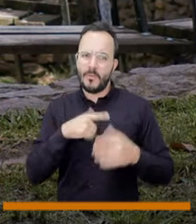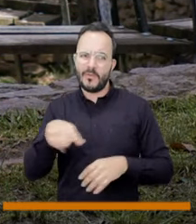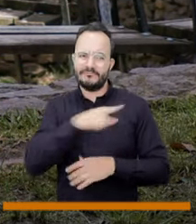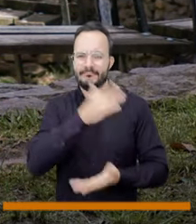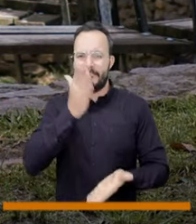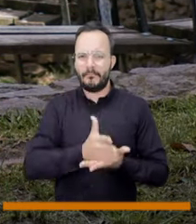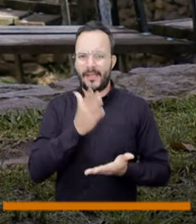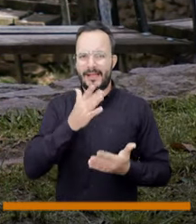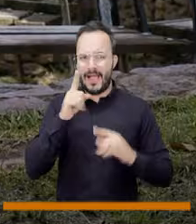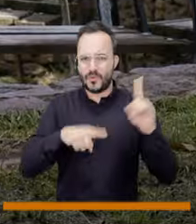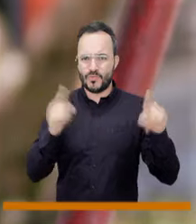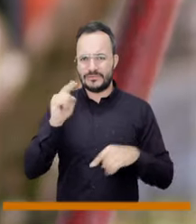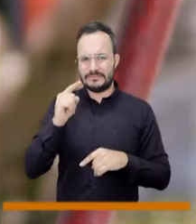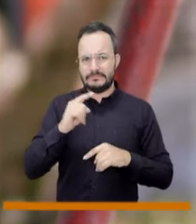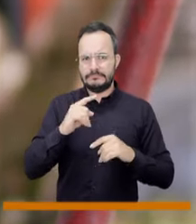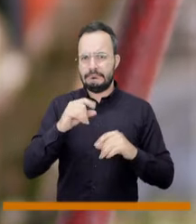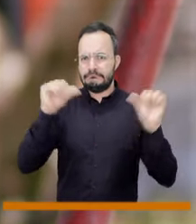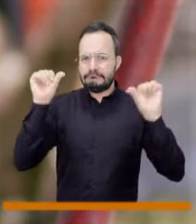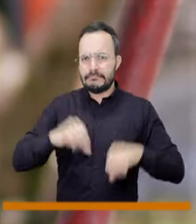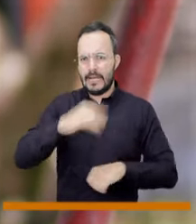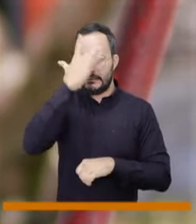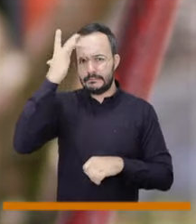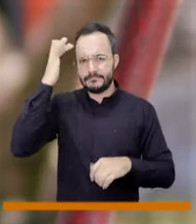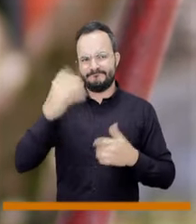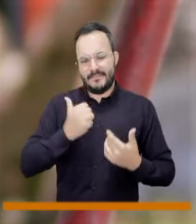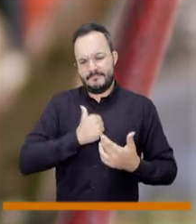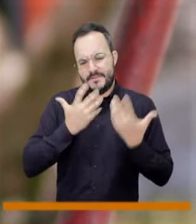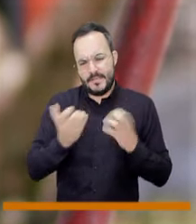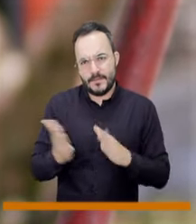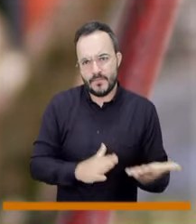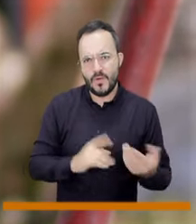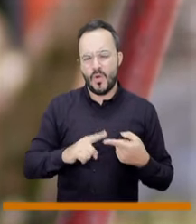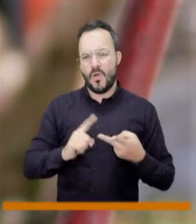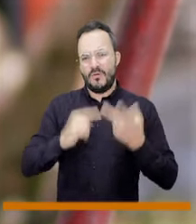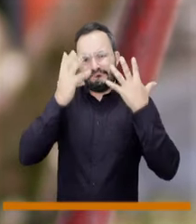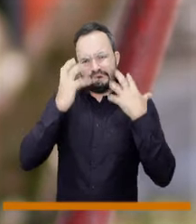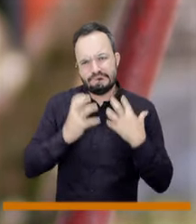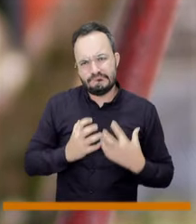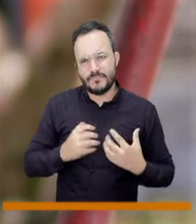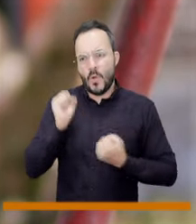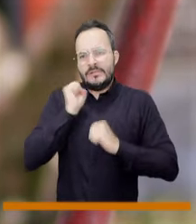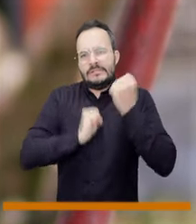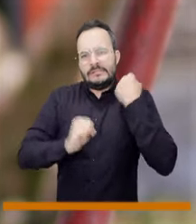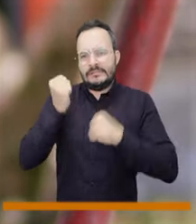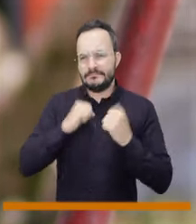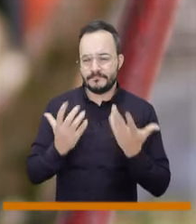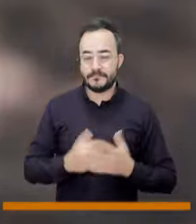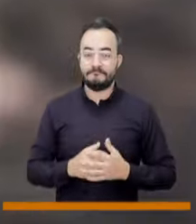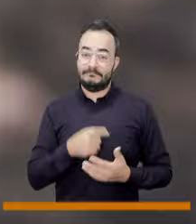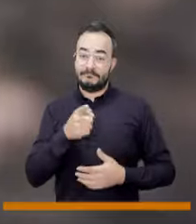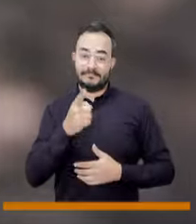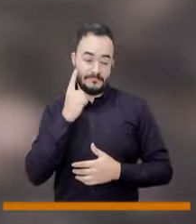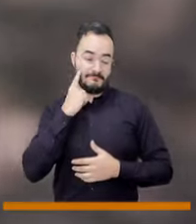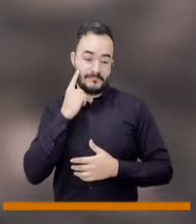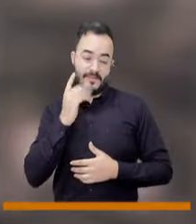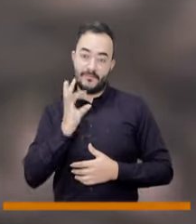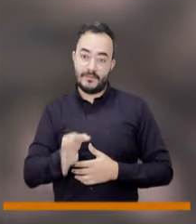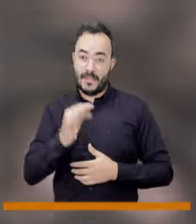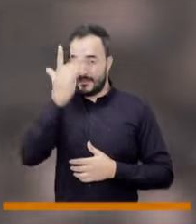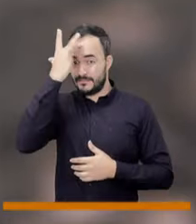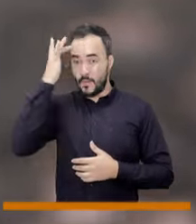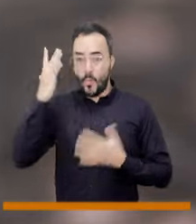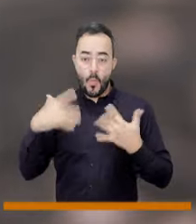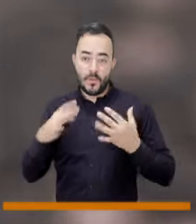salud mental como el suicidio, la depresión y todas estas? La ansiedad es parte fundamental de la vida, como el azúcar misma que